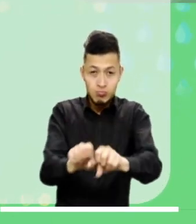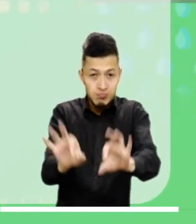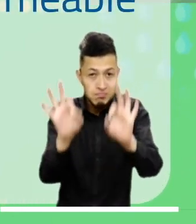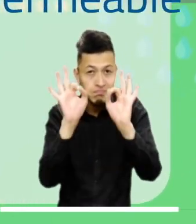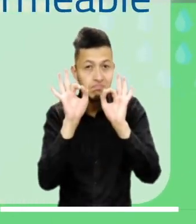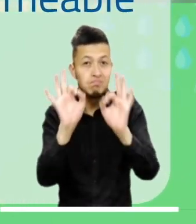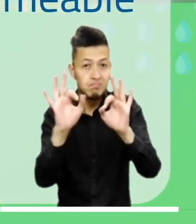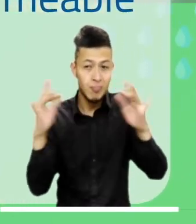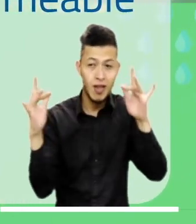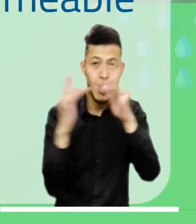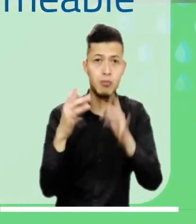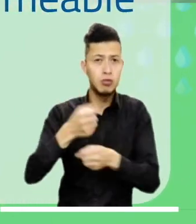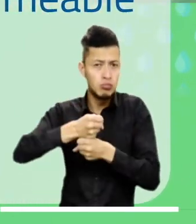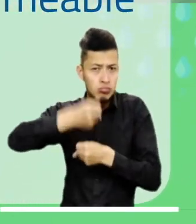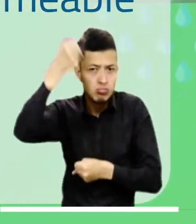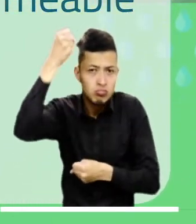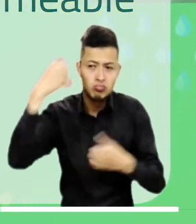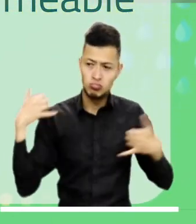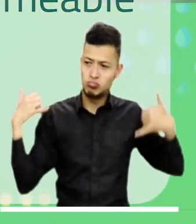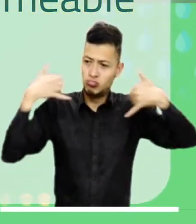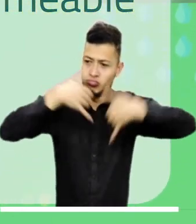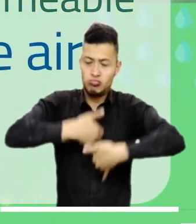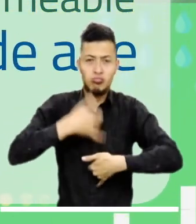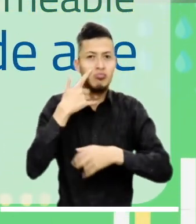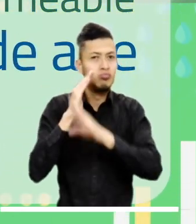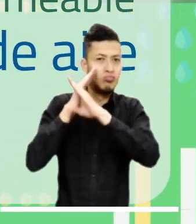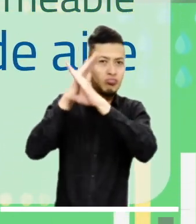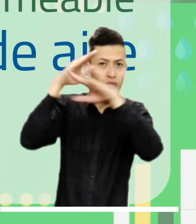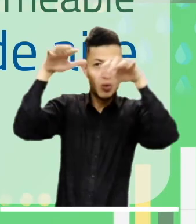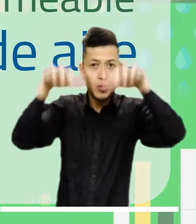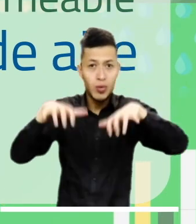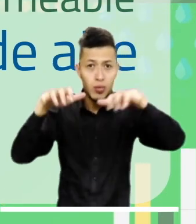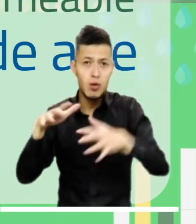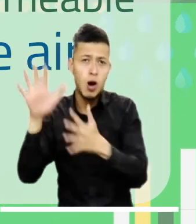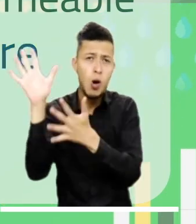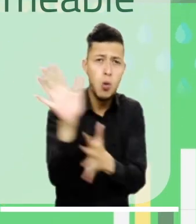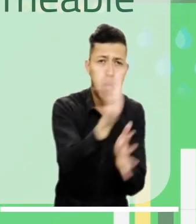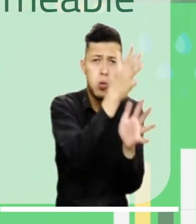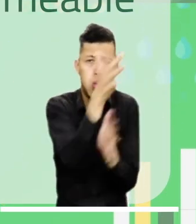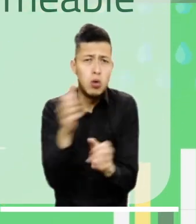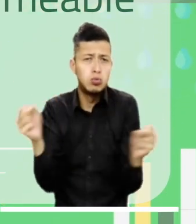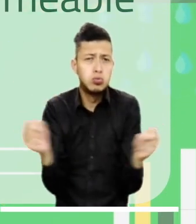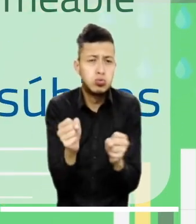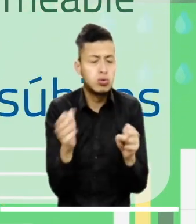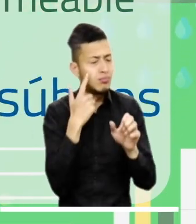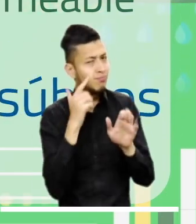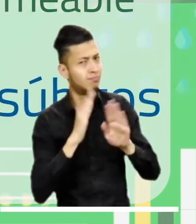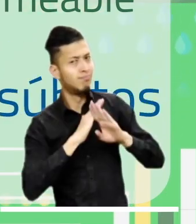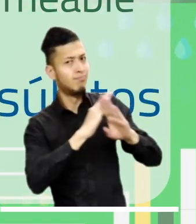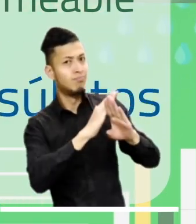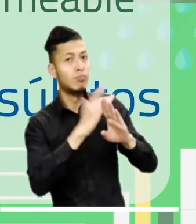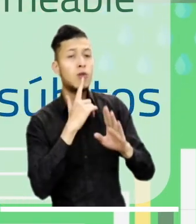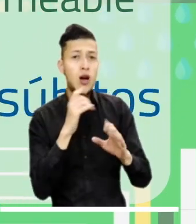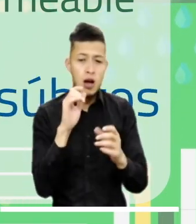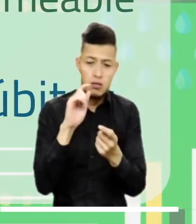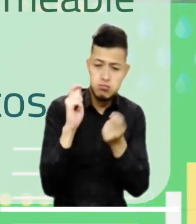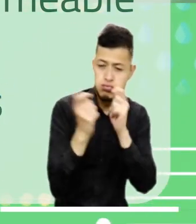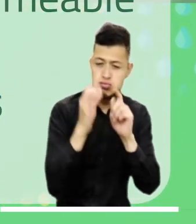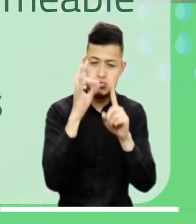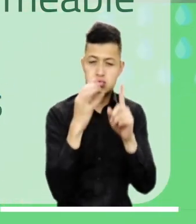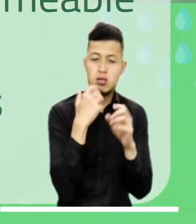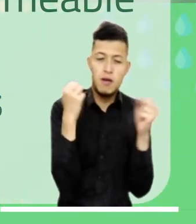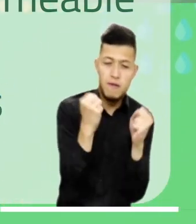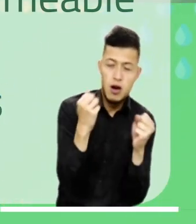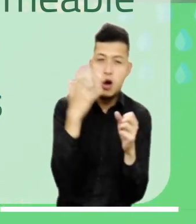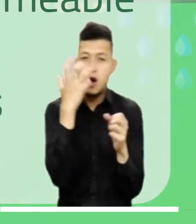utilizar calzado apropiado, no olvide llevar sombrilla o impermeable, evite las corrientes frías de aire, no se exponga